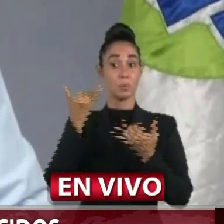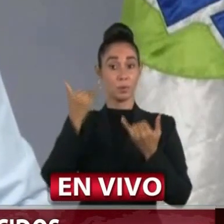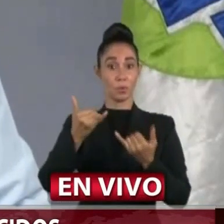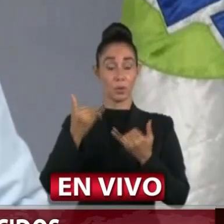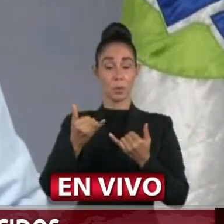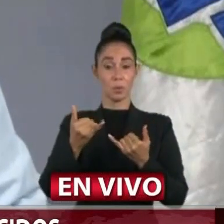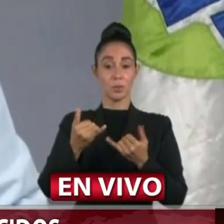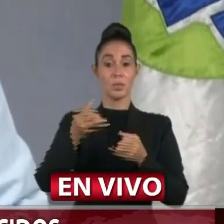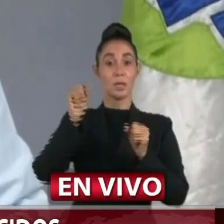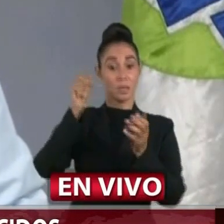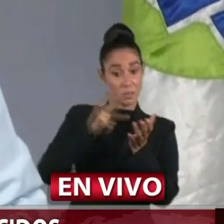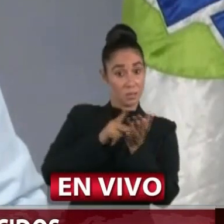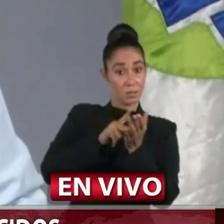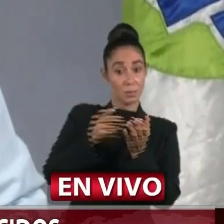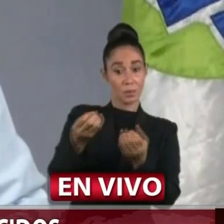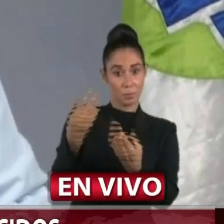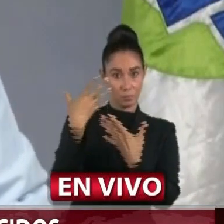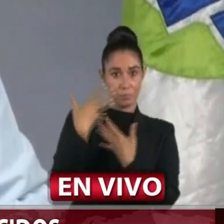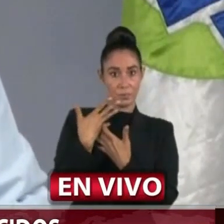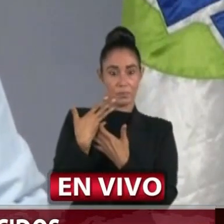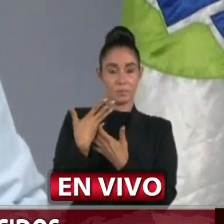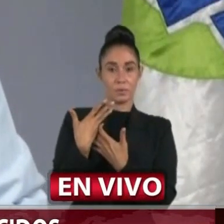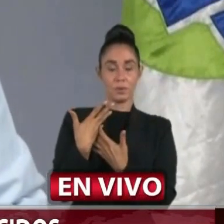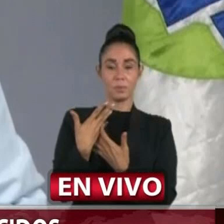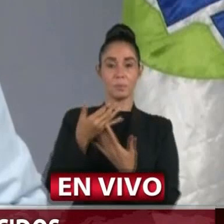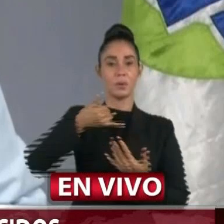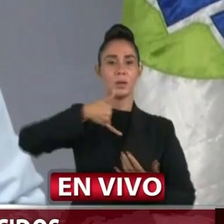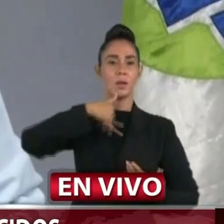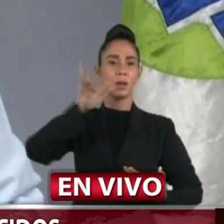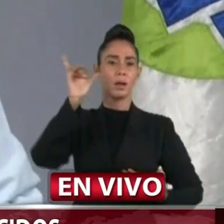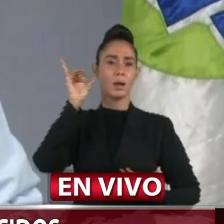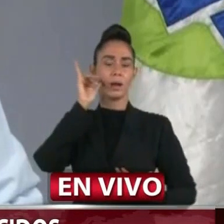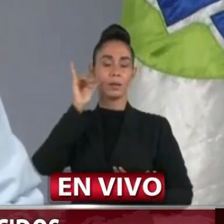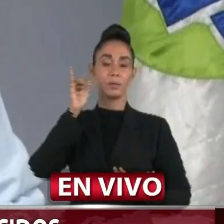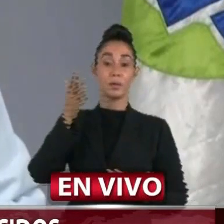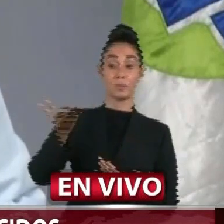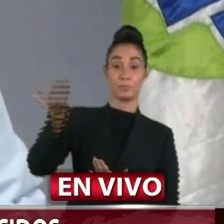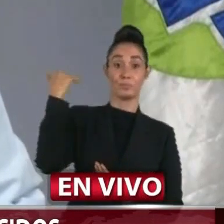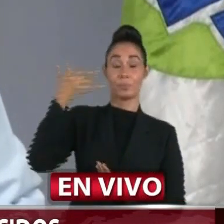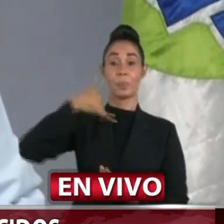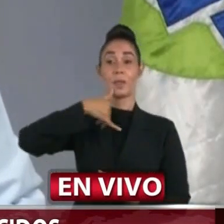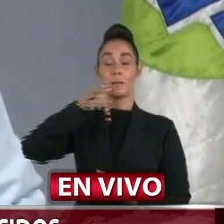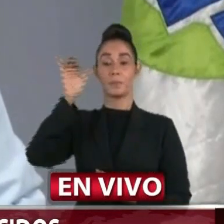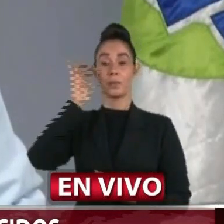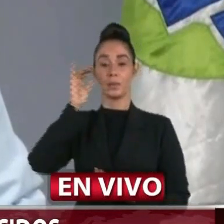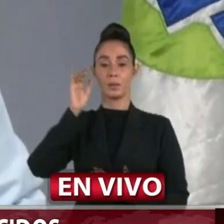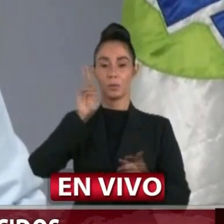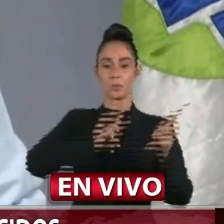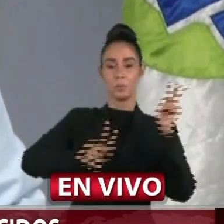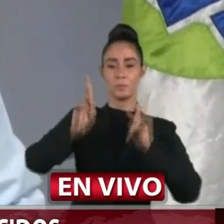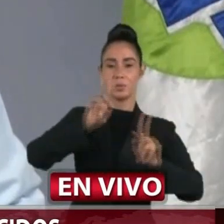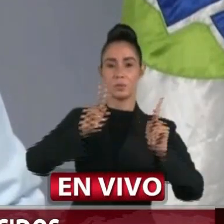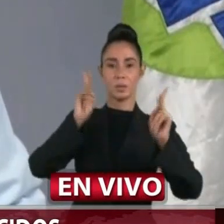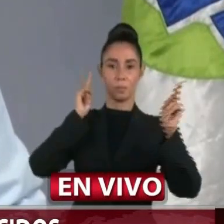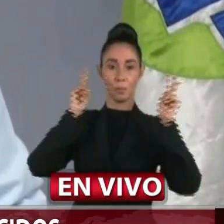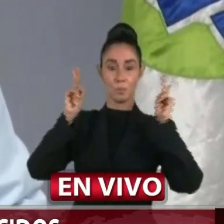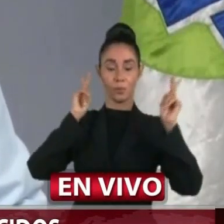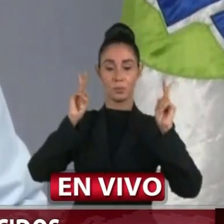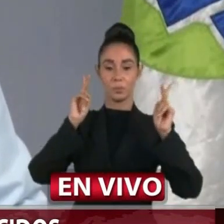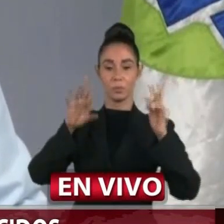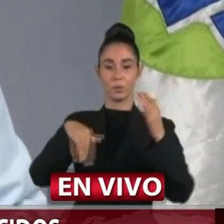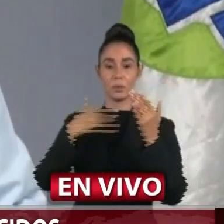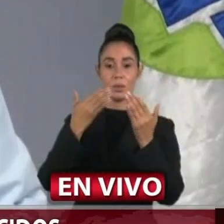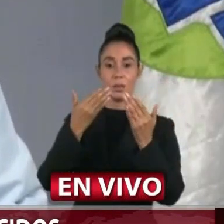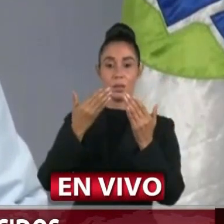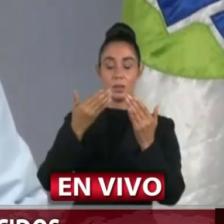estarla recibiendo. En el día de ayer y antes de ayer estuvimos en la provincia de Puerto Plata y de Moca y